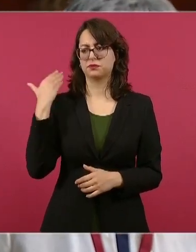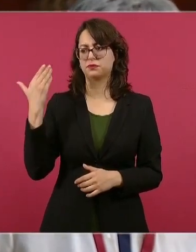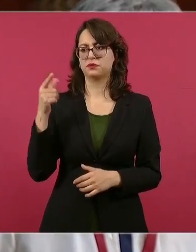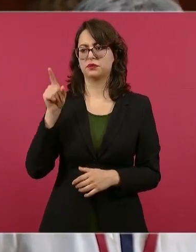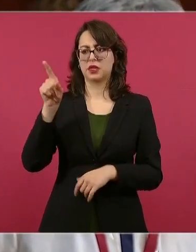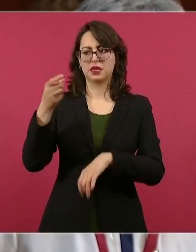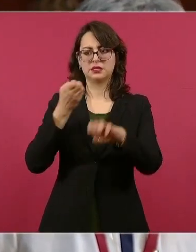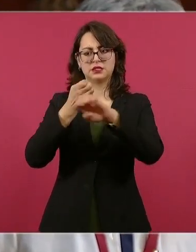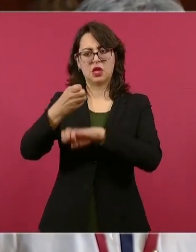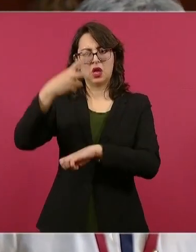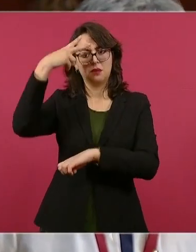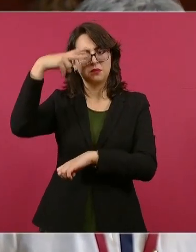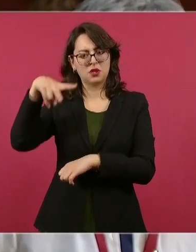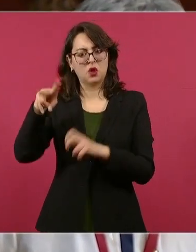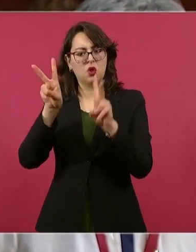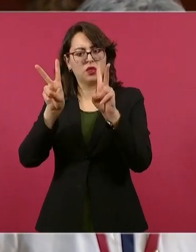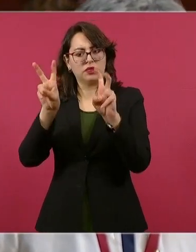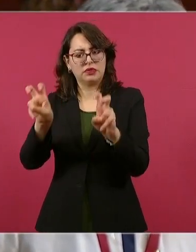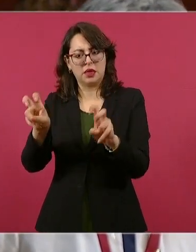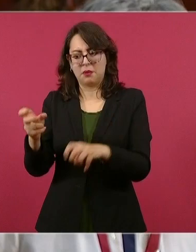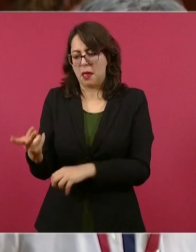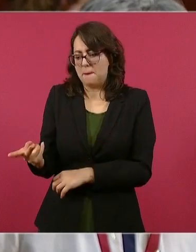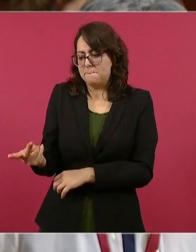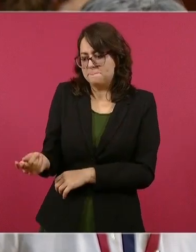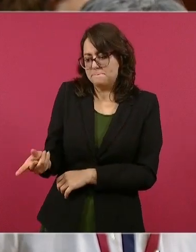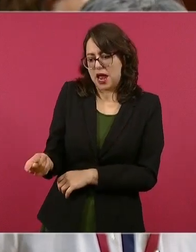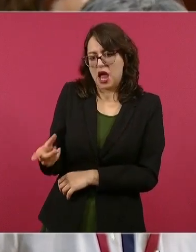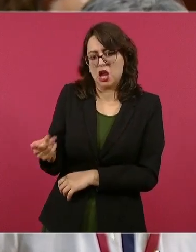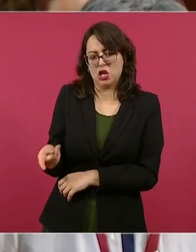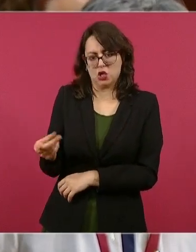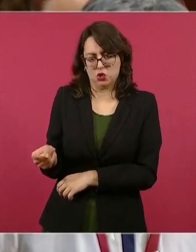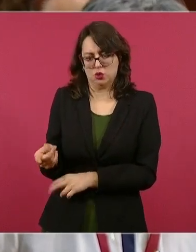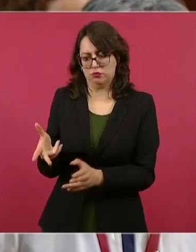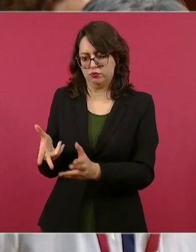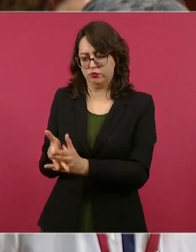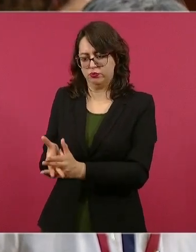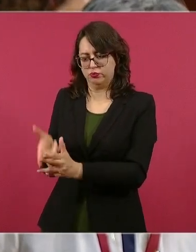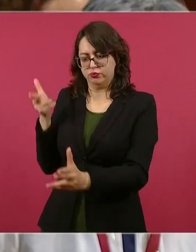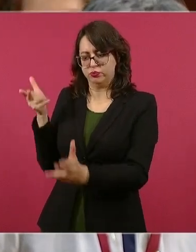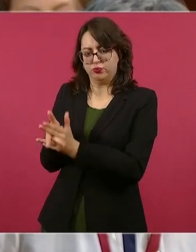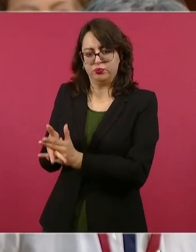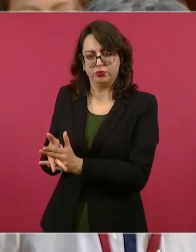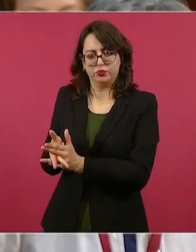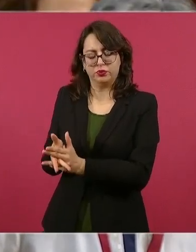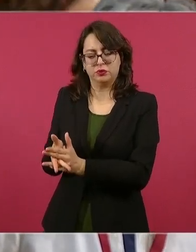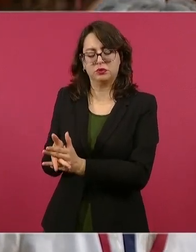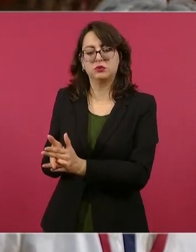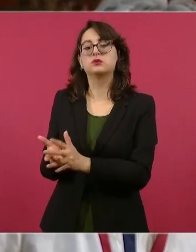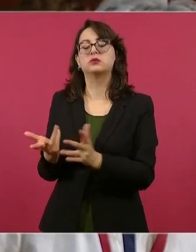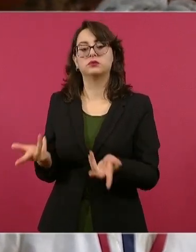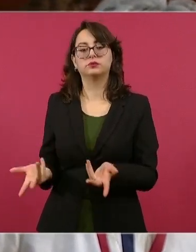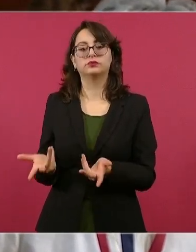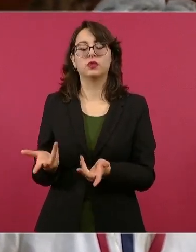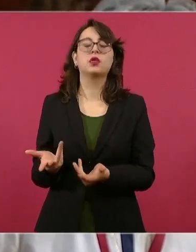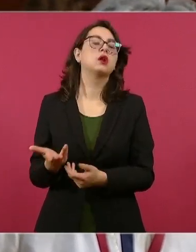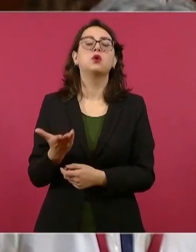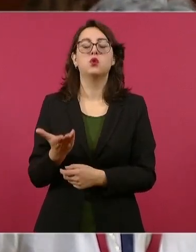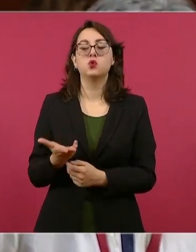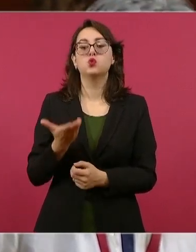aquí ya se tocó el tema. También usted, y aquí mismo Movimiento Conciencia, a través de una compañía que es